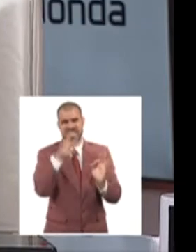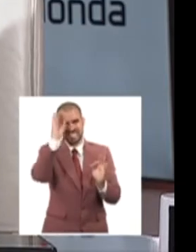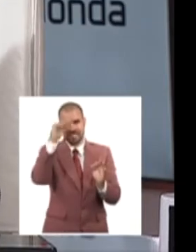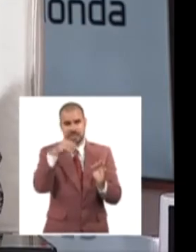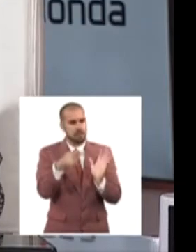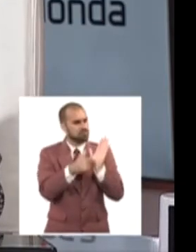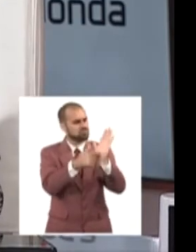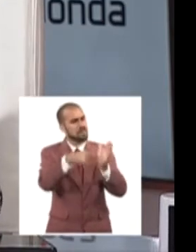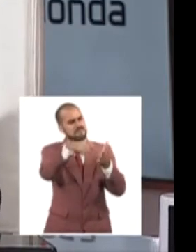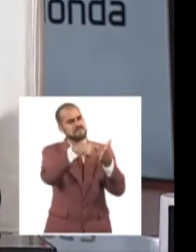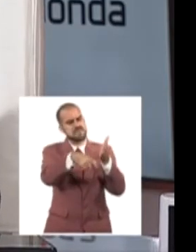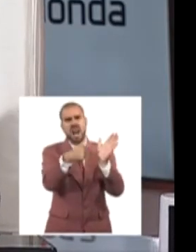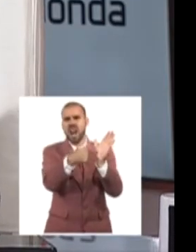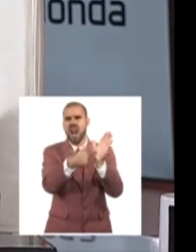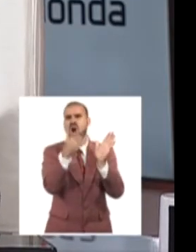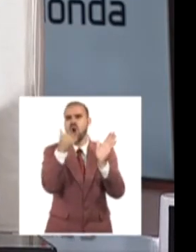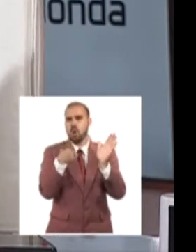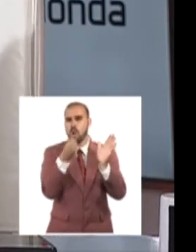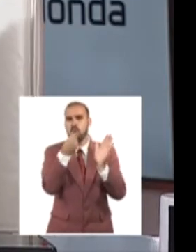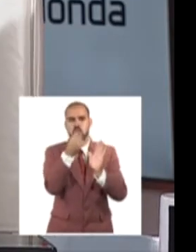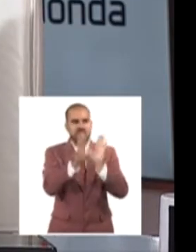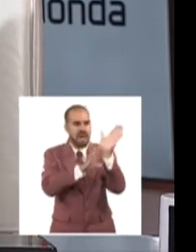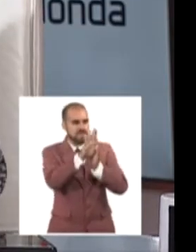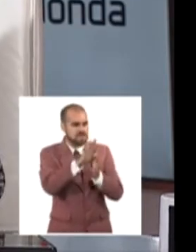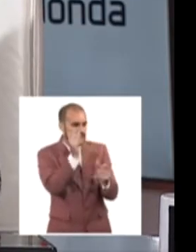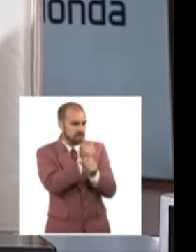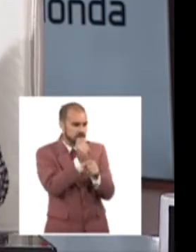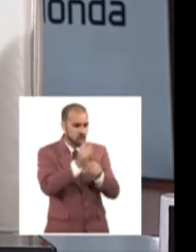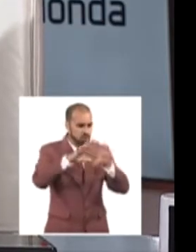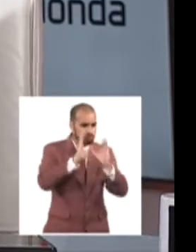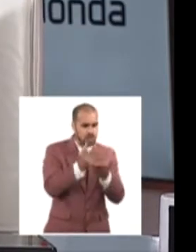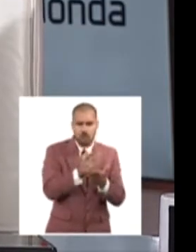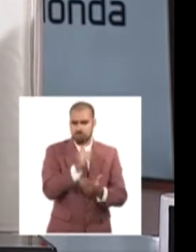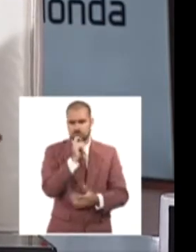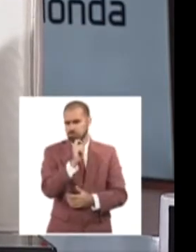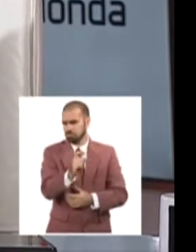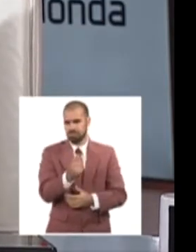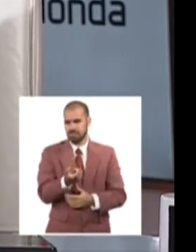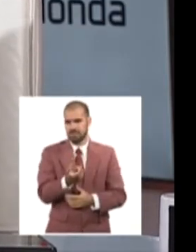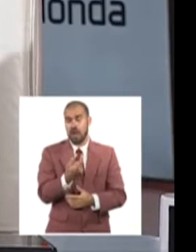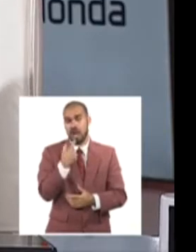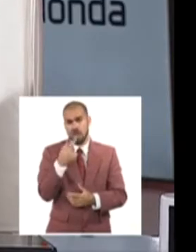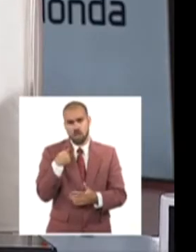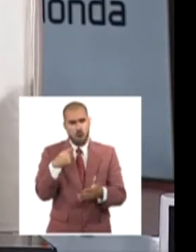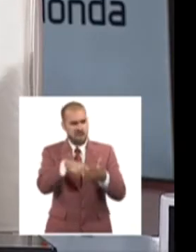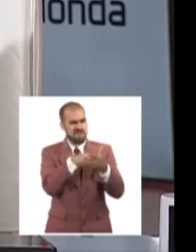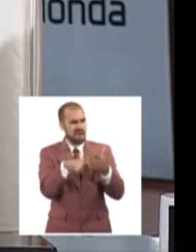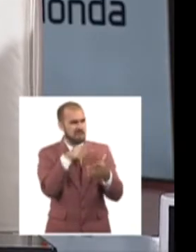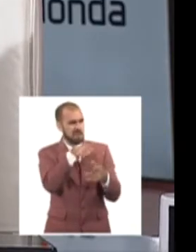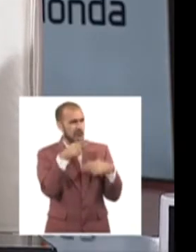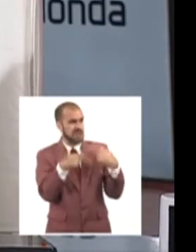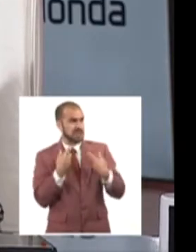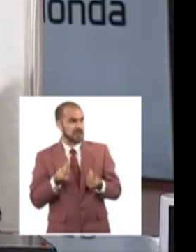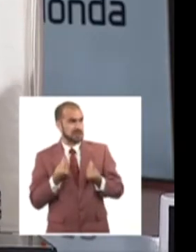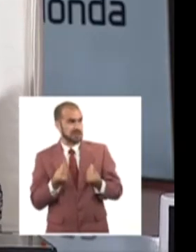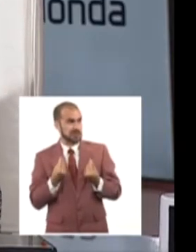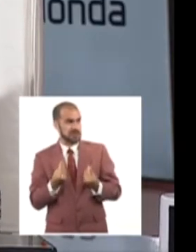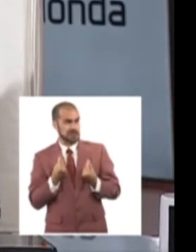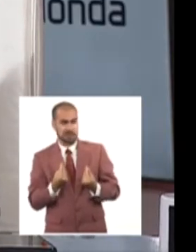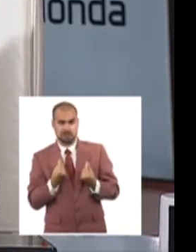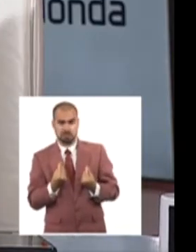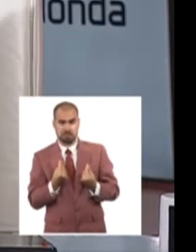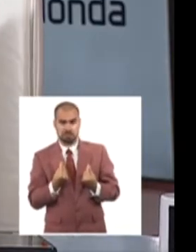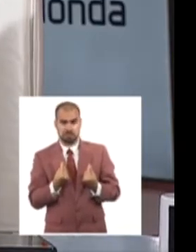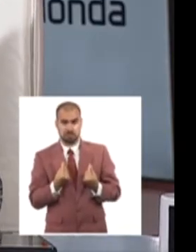cómo superar todo esto o sea las personas nos dicen bueno si voto por él pero qué va a hacer tampoco eso lo ha presentado